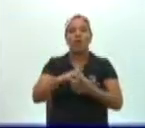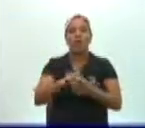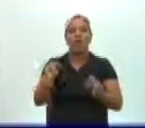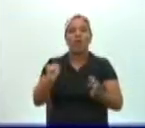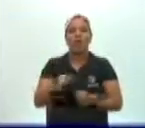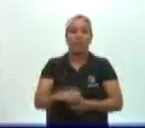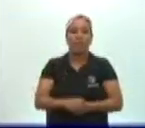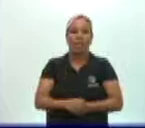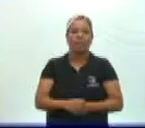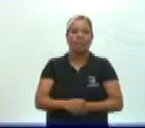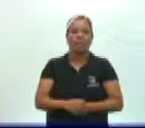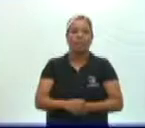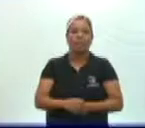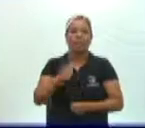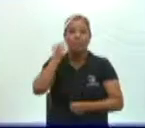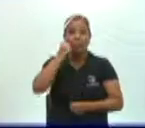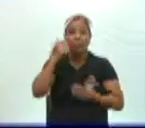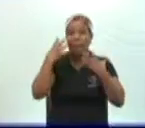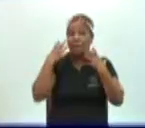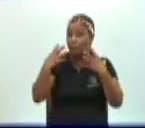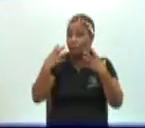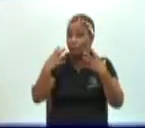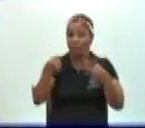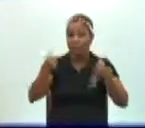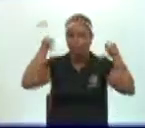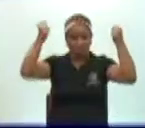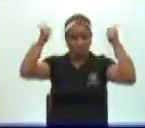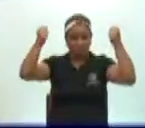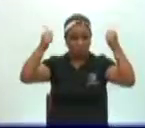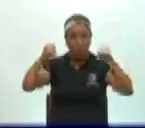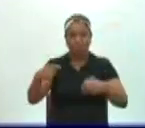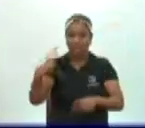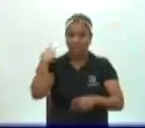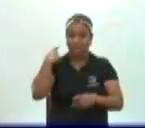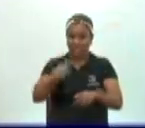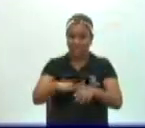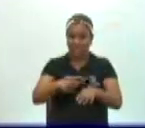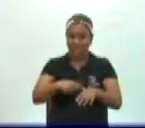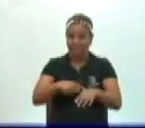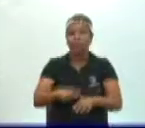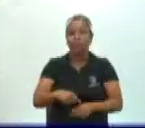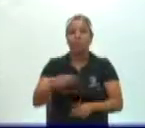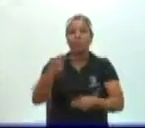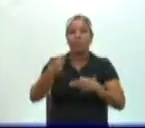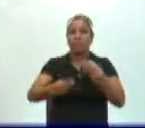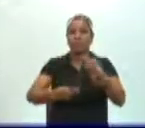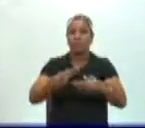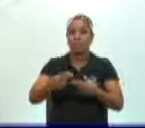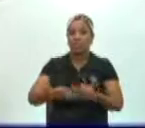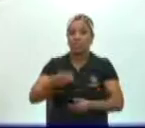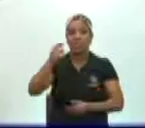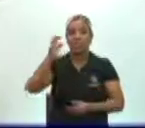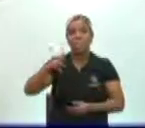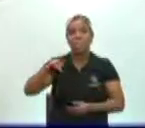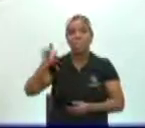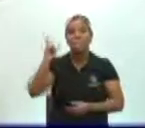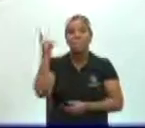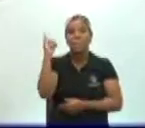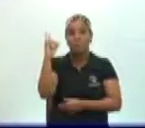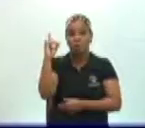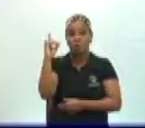destacar la más importante de las sublevaciones del período, encabezada por Tupac Amaru II en Perú, y se va a desarrollar